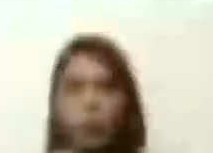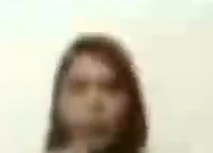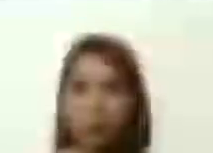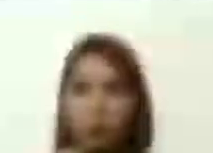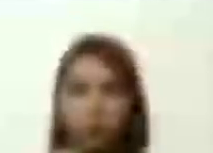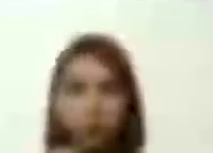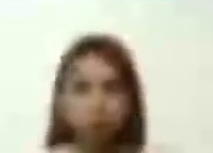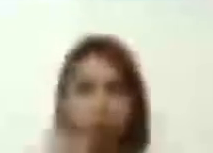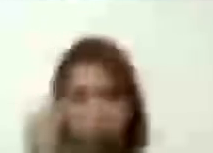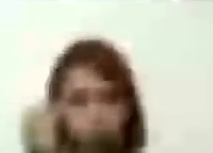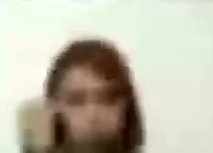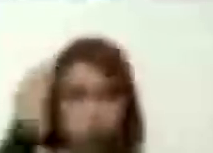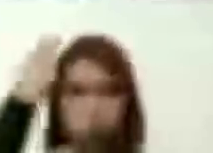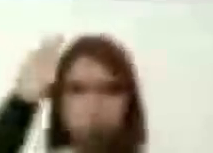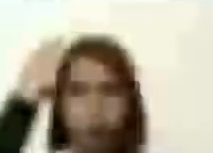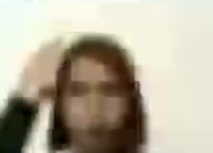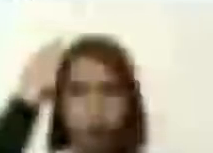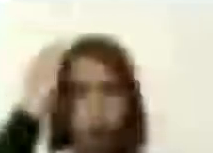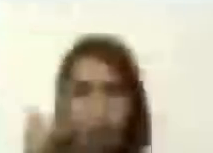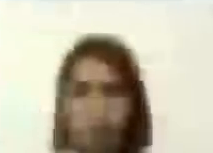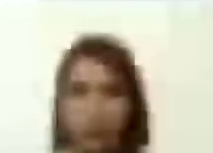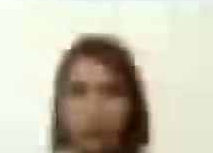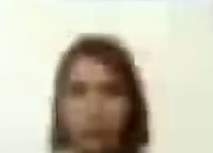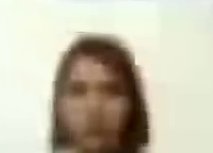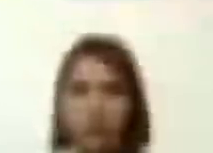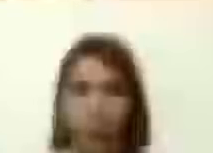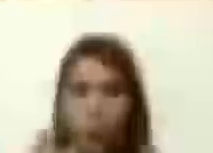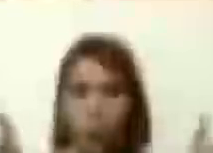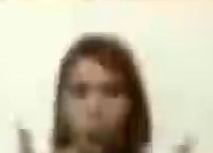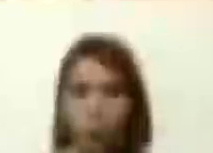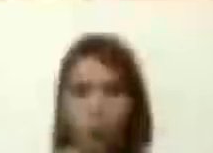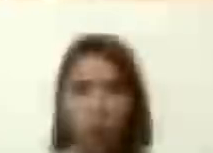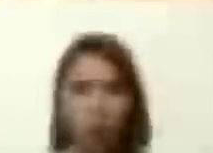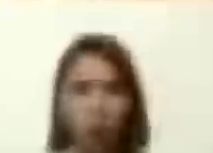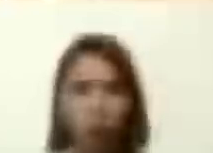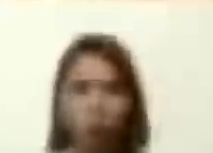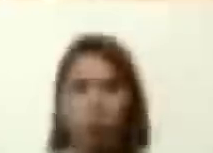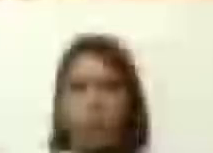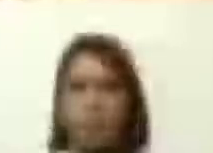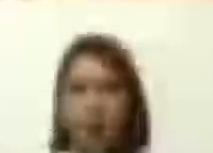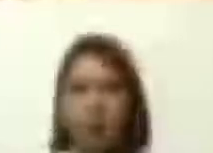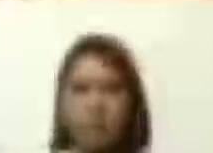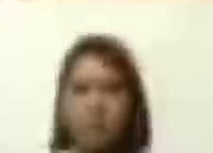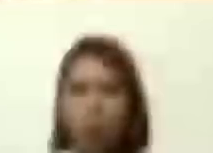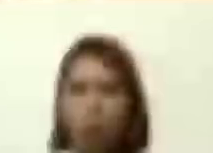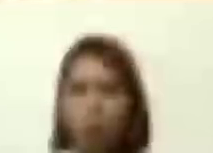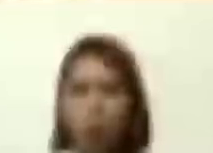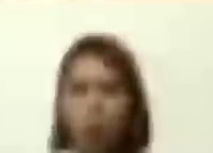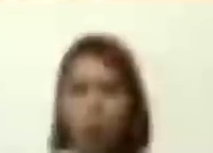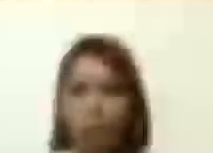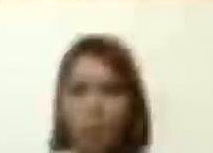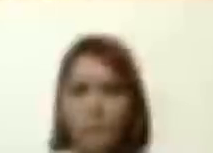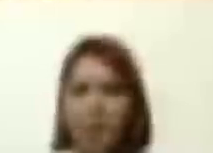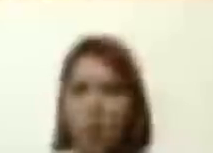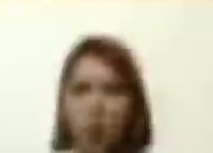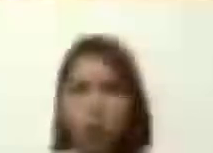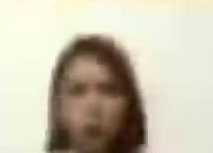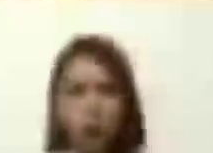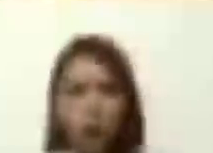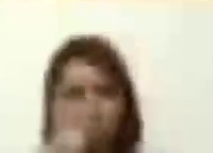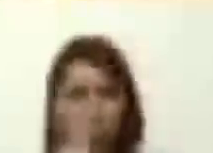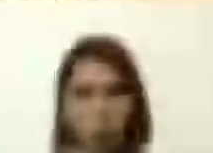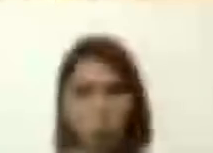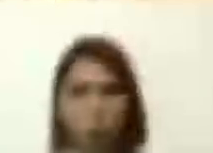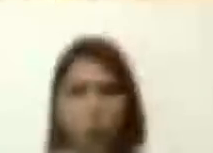Vamos por parte. ¿Cuántos son los trabajadores del sector público? Aproximadamente 4 más